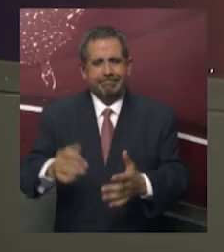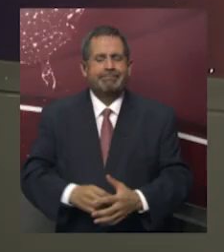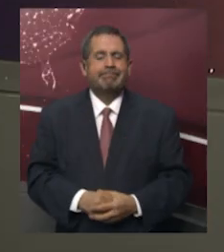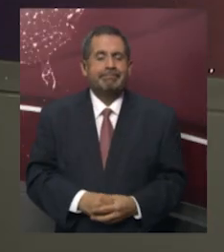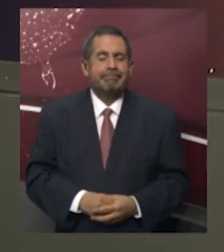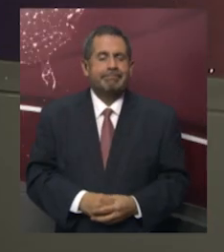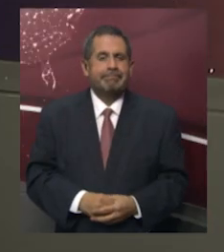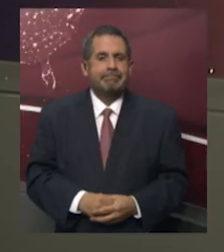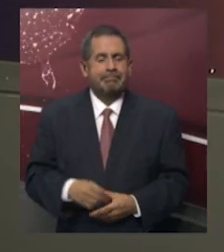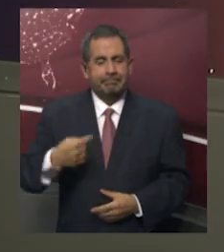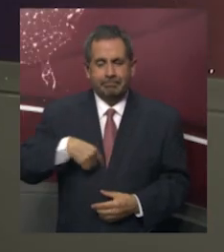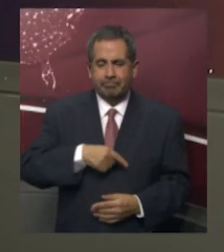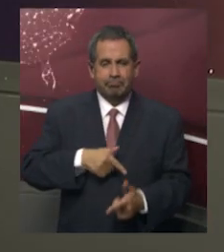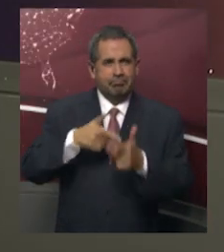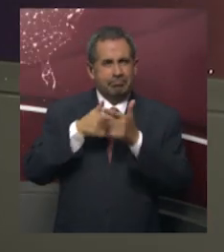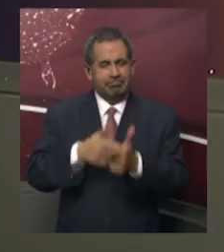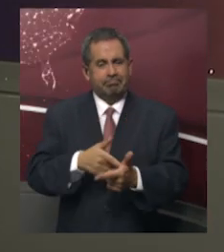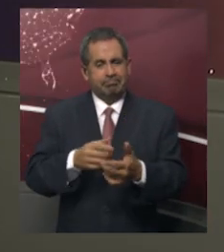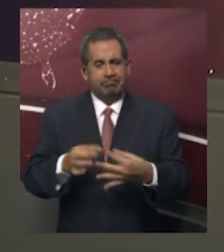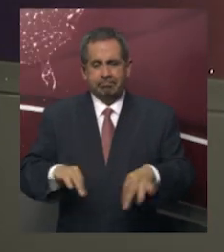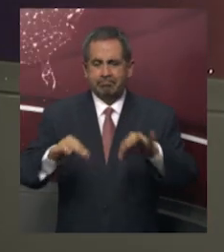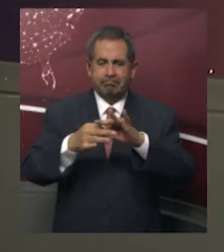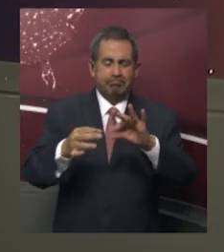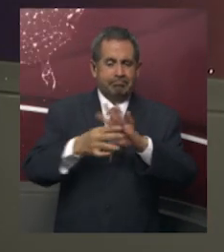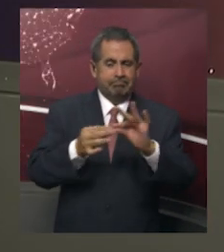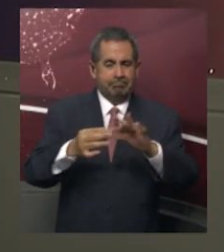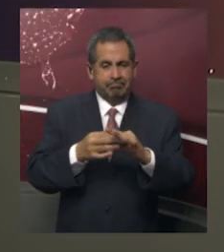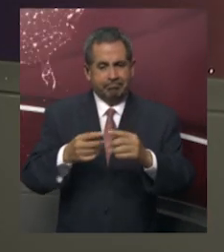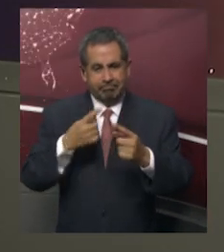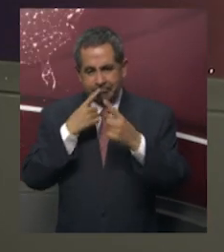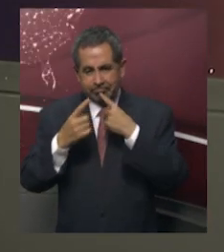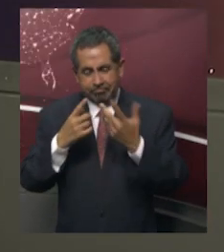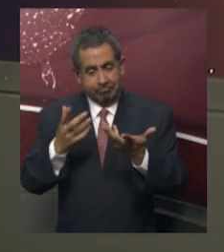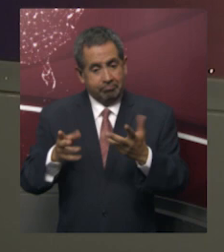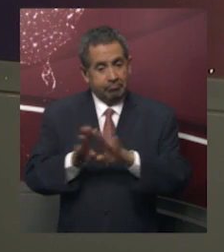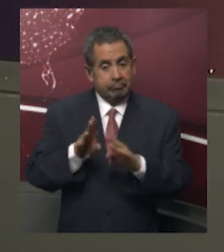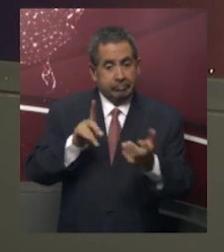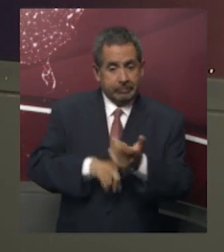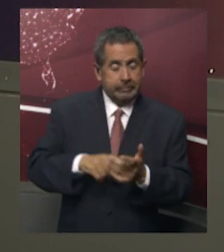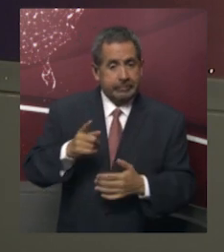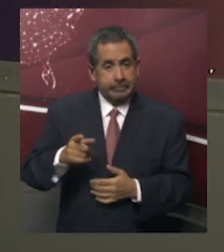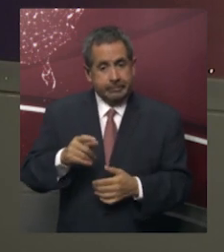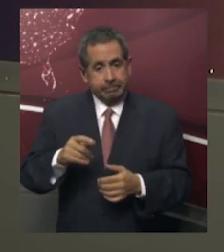Nosotros continuamos en este espacio informativo, vamos a hacer una breve pausa, al regreso tenemos por supuesto